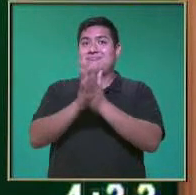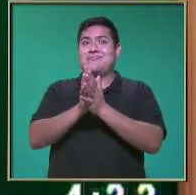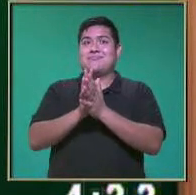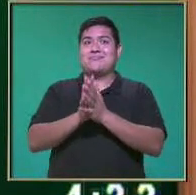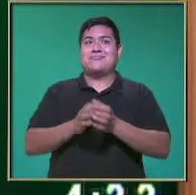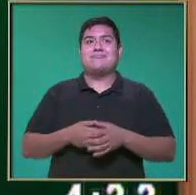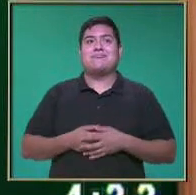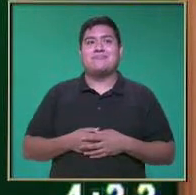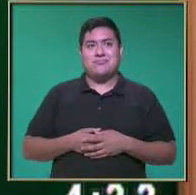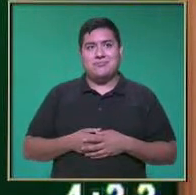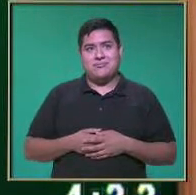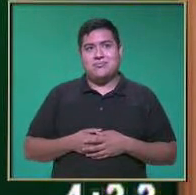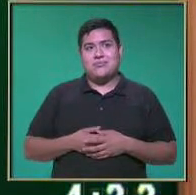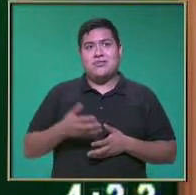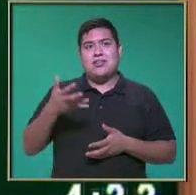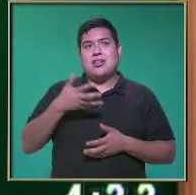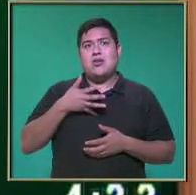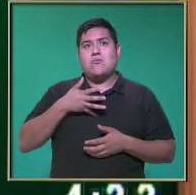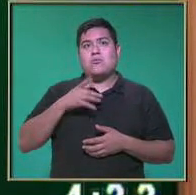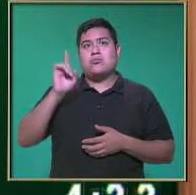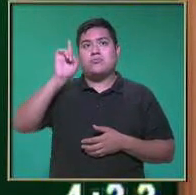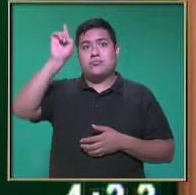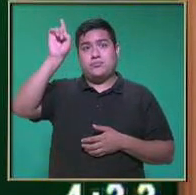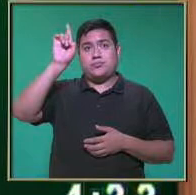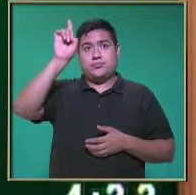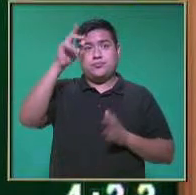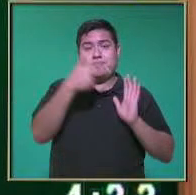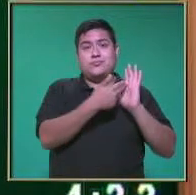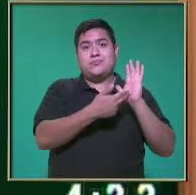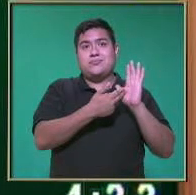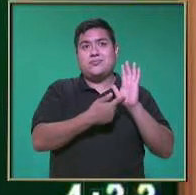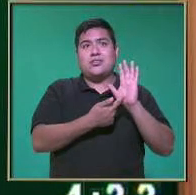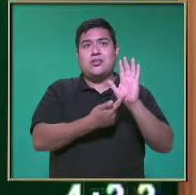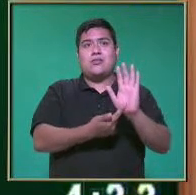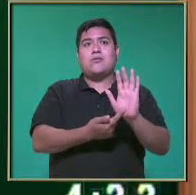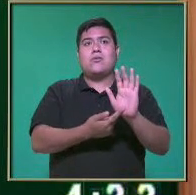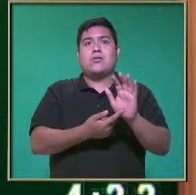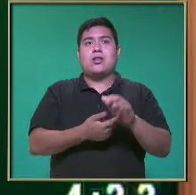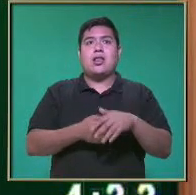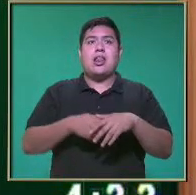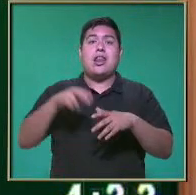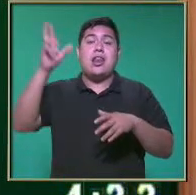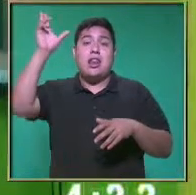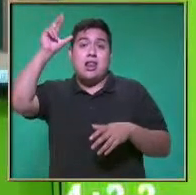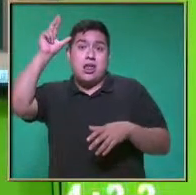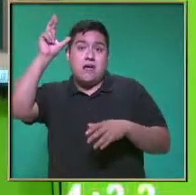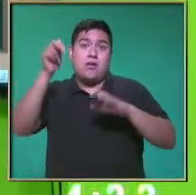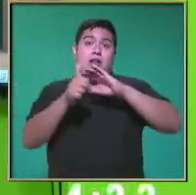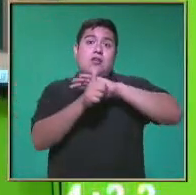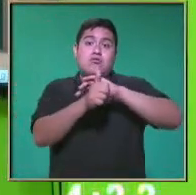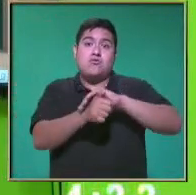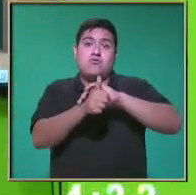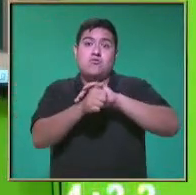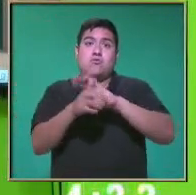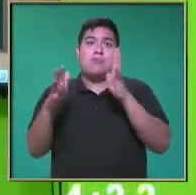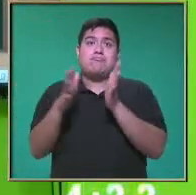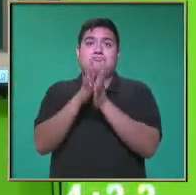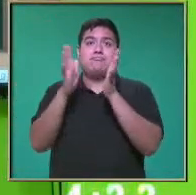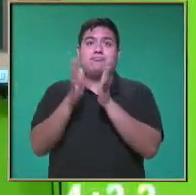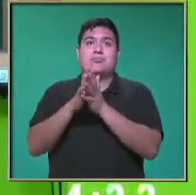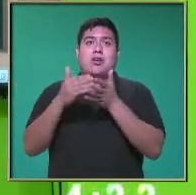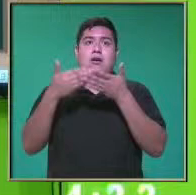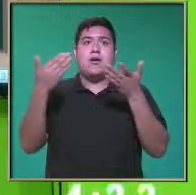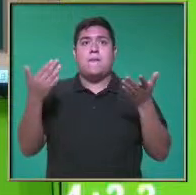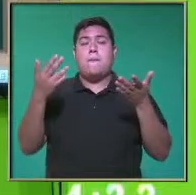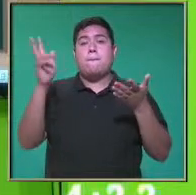there we have the drawing. Tenemos ahí la imagen donde puedes ver a la liebre y a la tortuga. Now, let's complete this scheme with